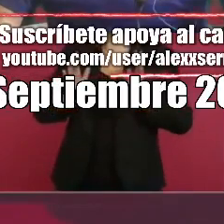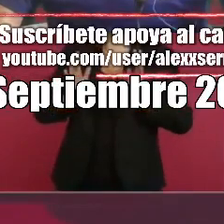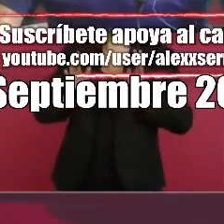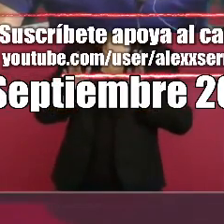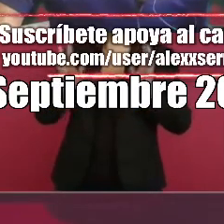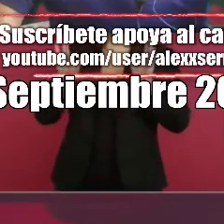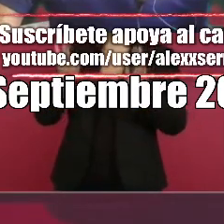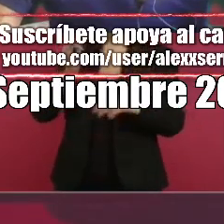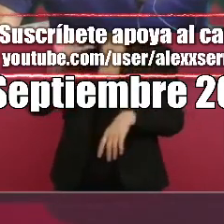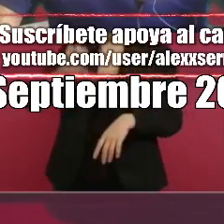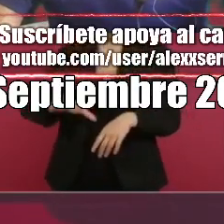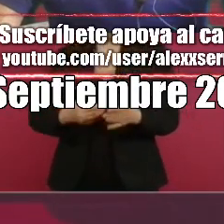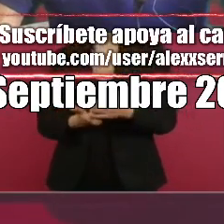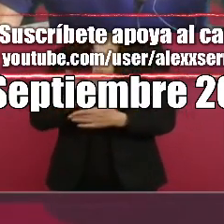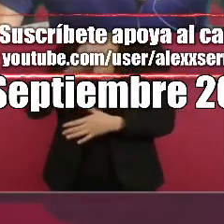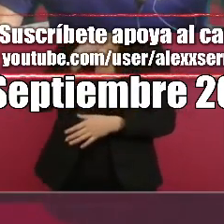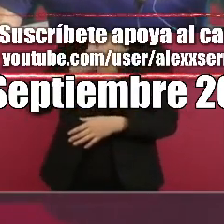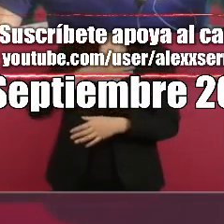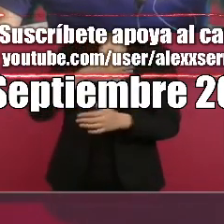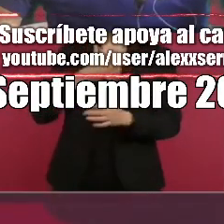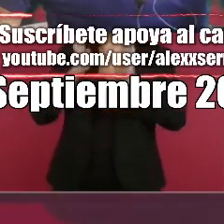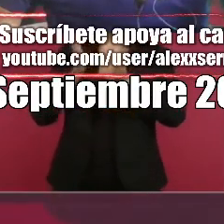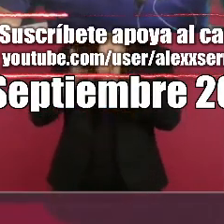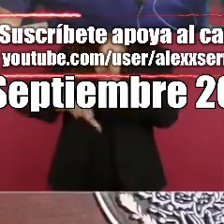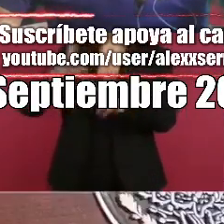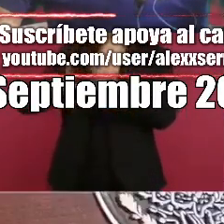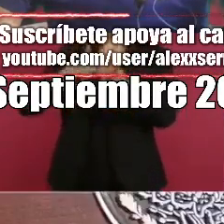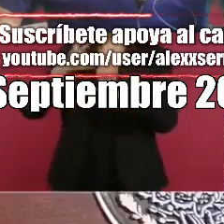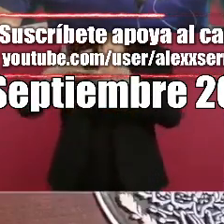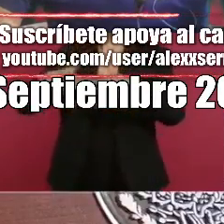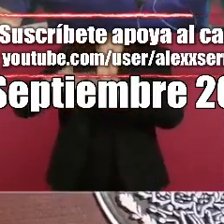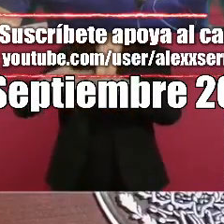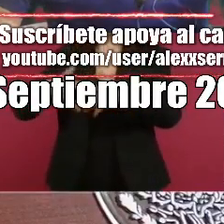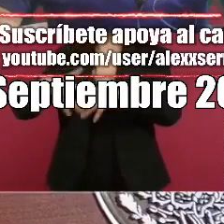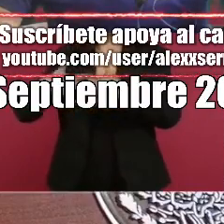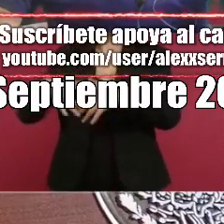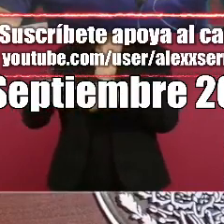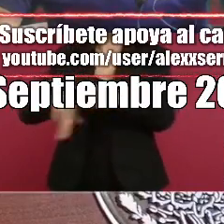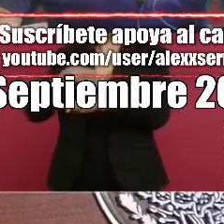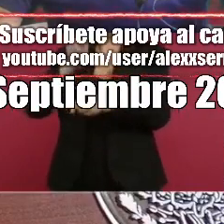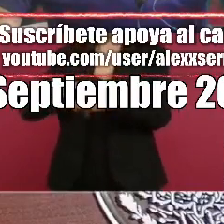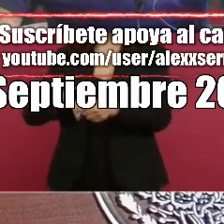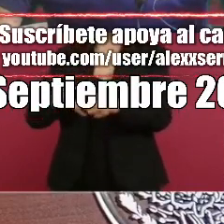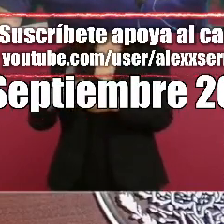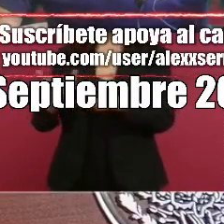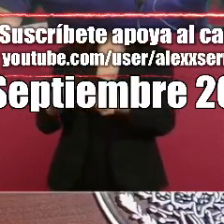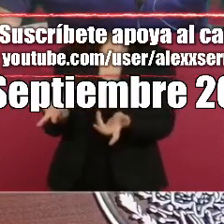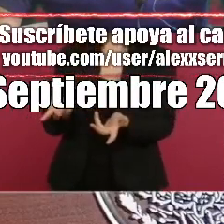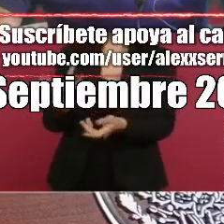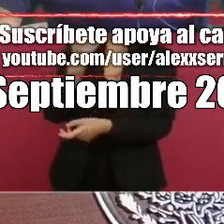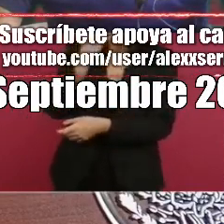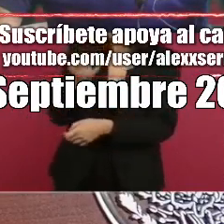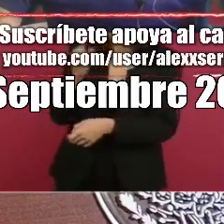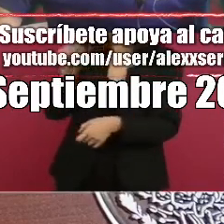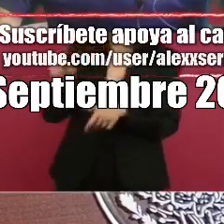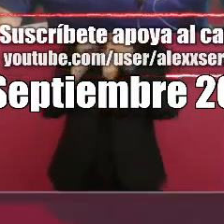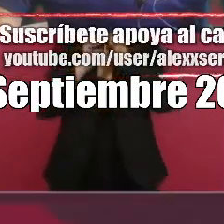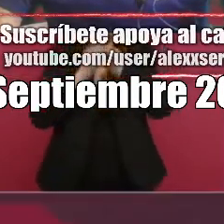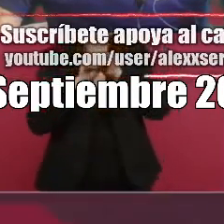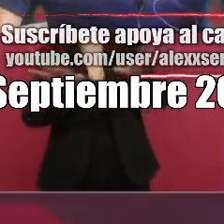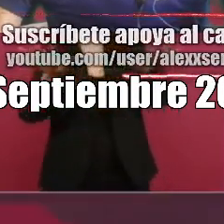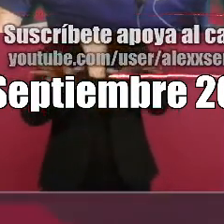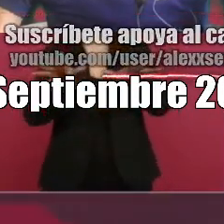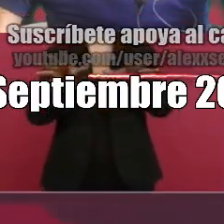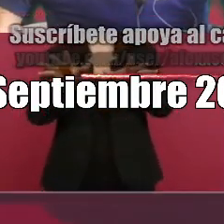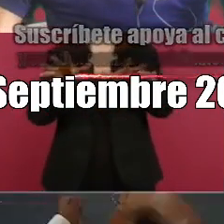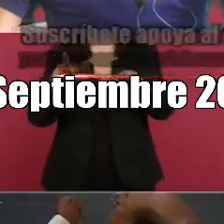reporte que me dieron en la mañana. Pero a mí lo que me llamó la atención es como lo de Riva Palacio, ¿sí?, el boletín. ¿Y